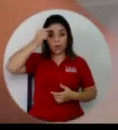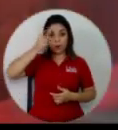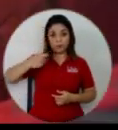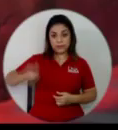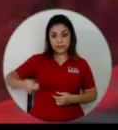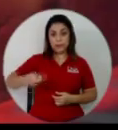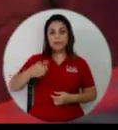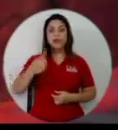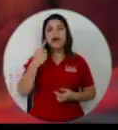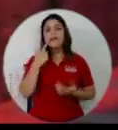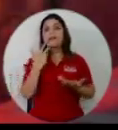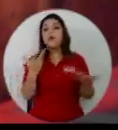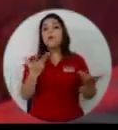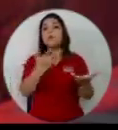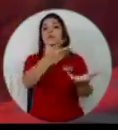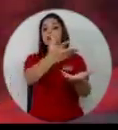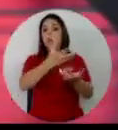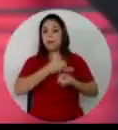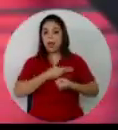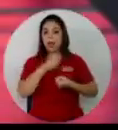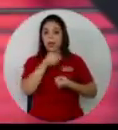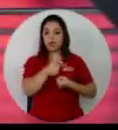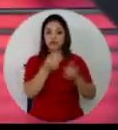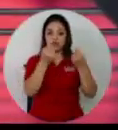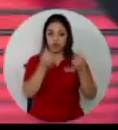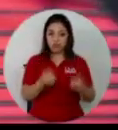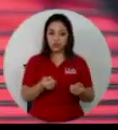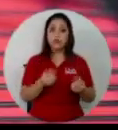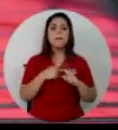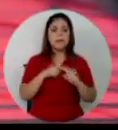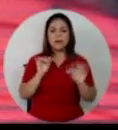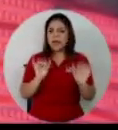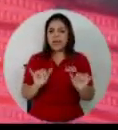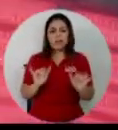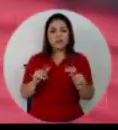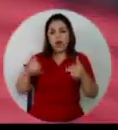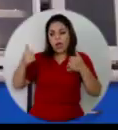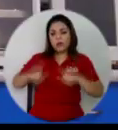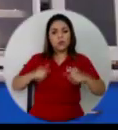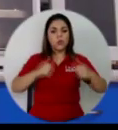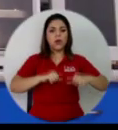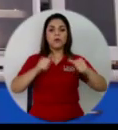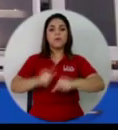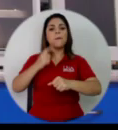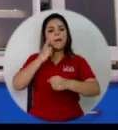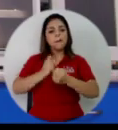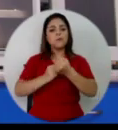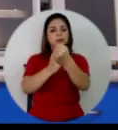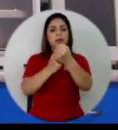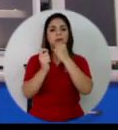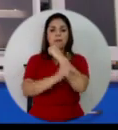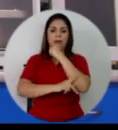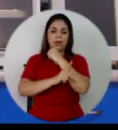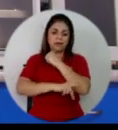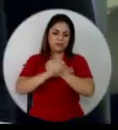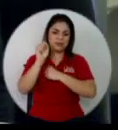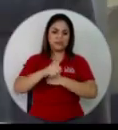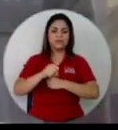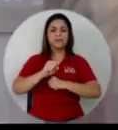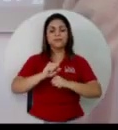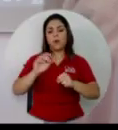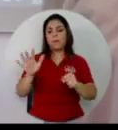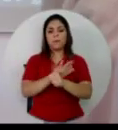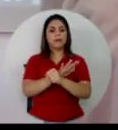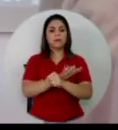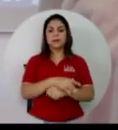cómo recuperar esos recursos, pero con un propósito de interés nacional total y absolutamente. Y la recuperación gira en torno a